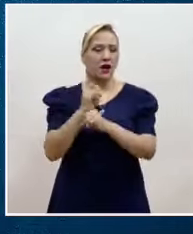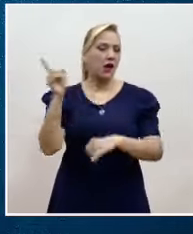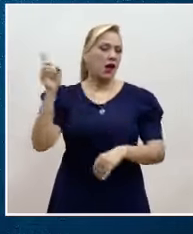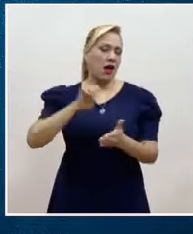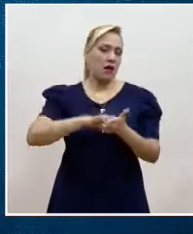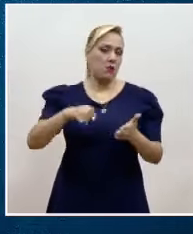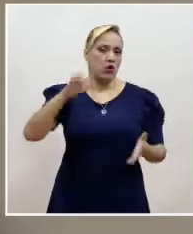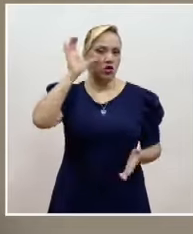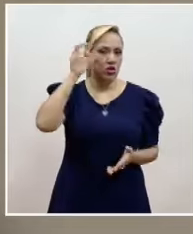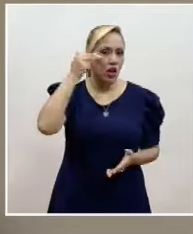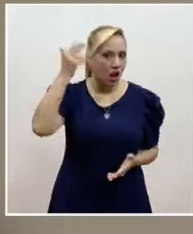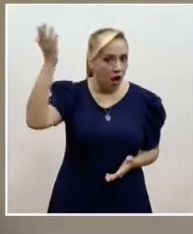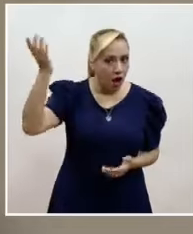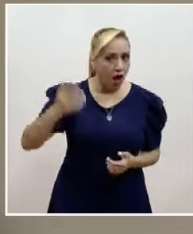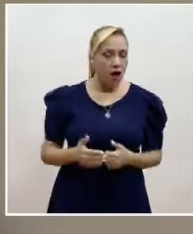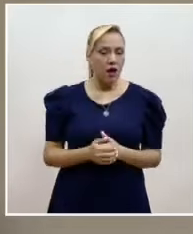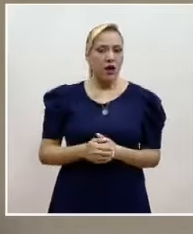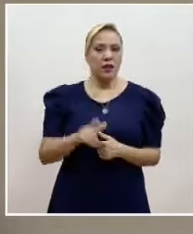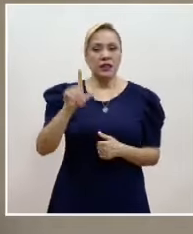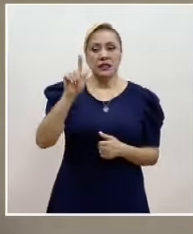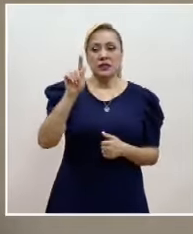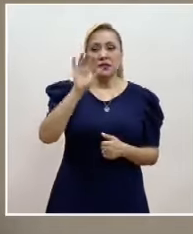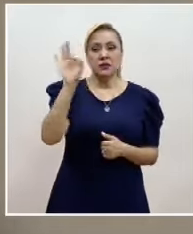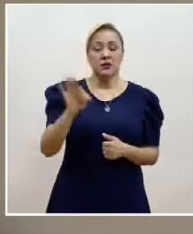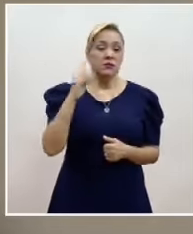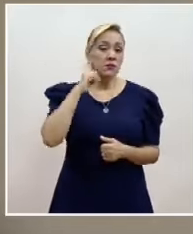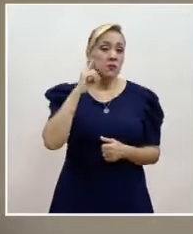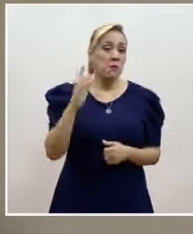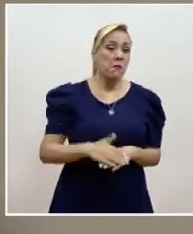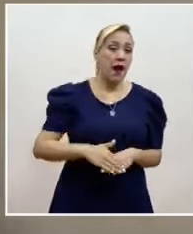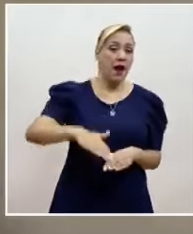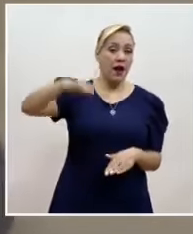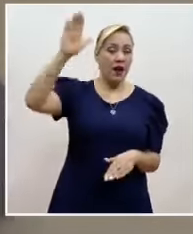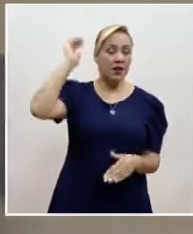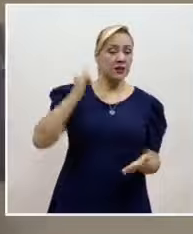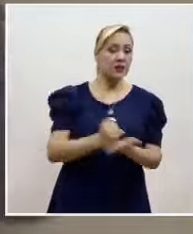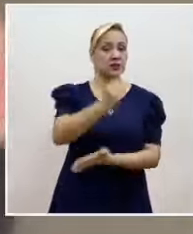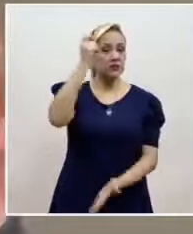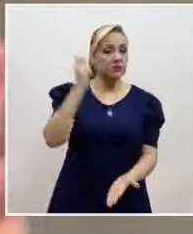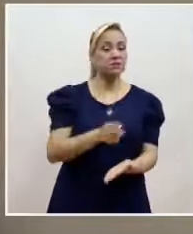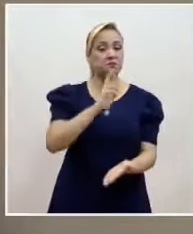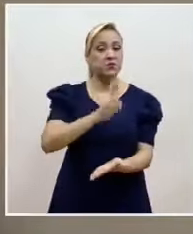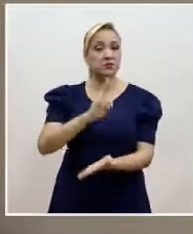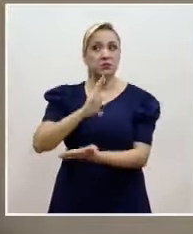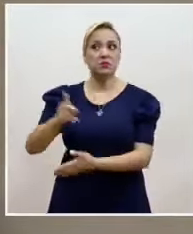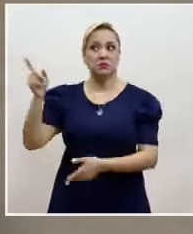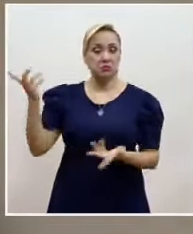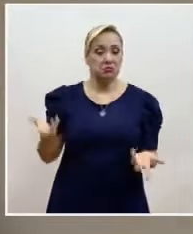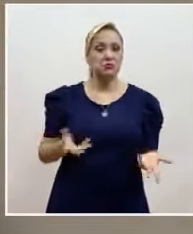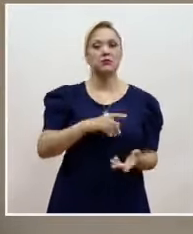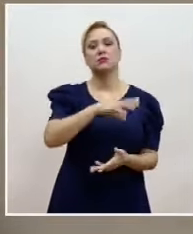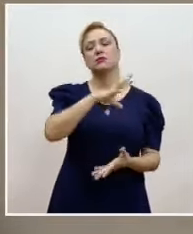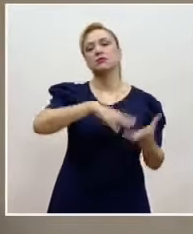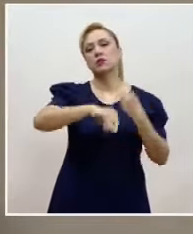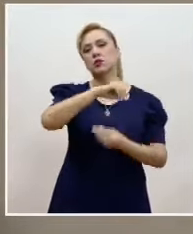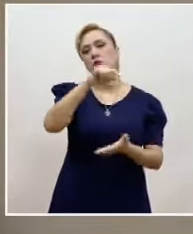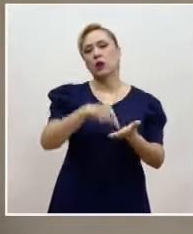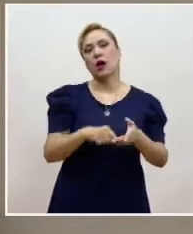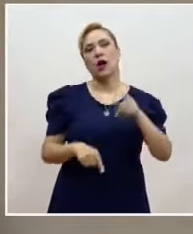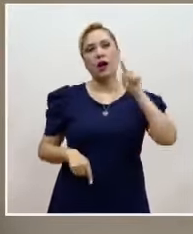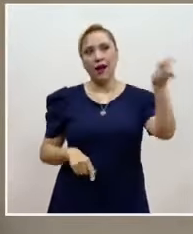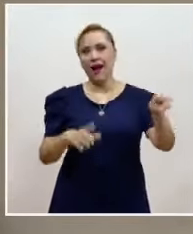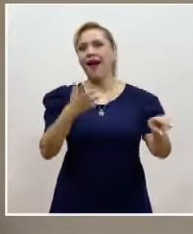¿no? Subió en un 70% la resolución de los casos, y mientras que en lugares en donde existía